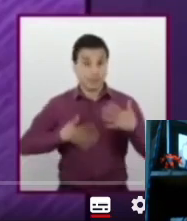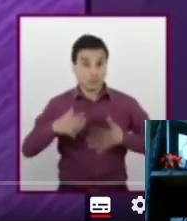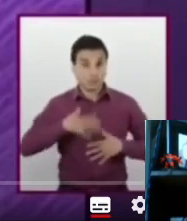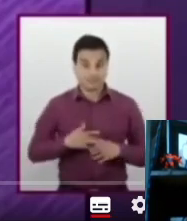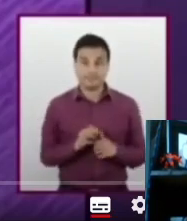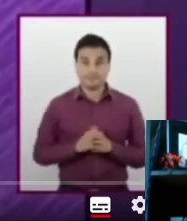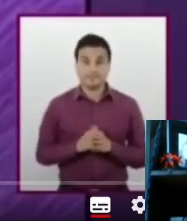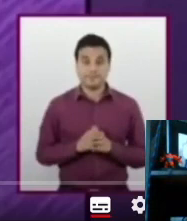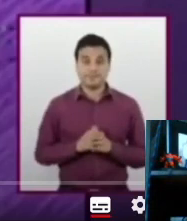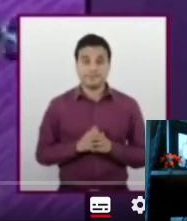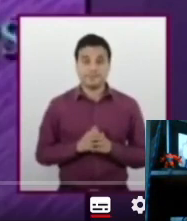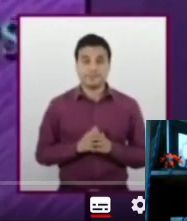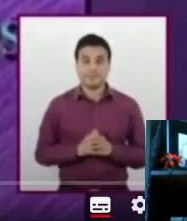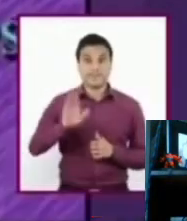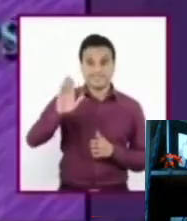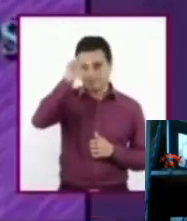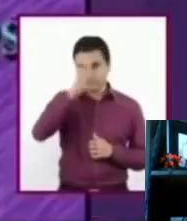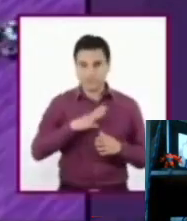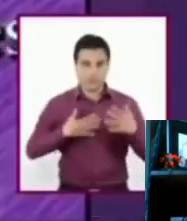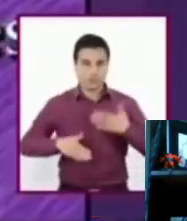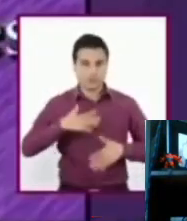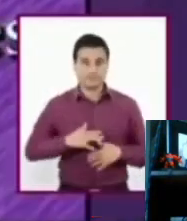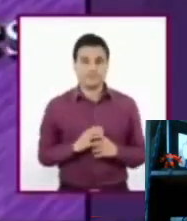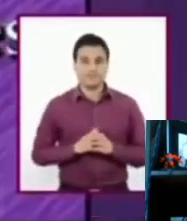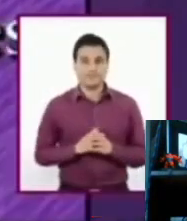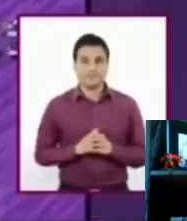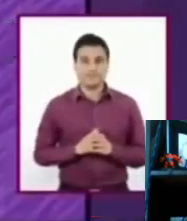clouds en esclavos